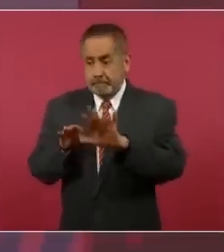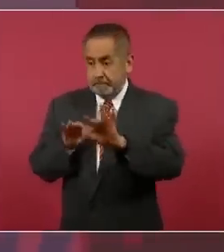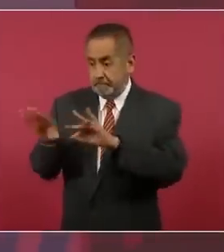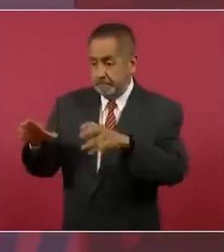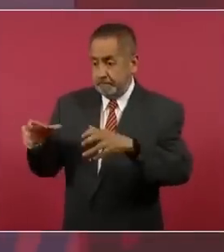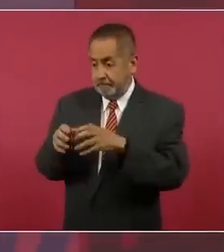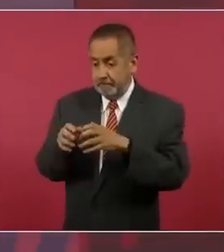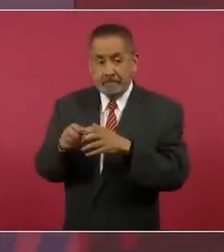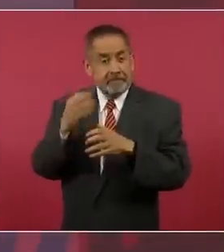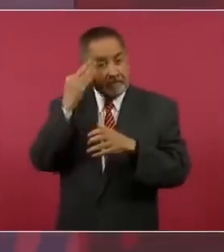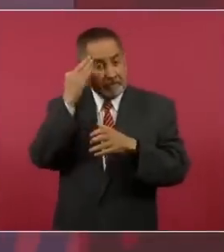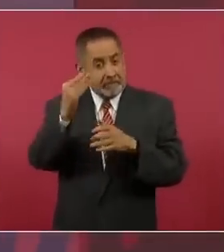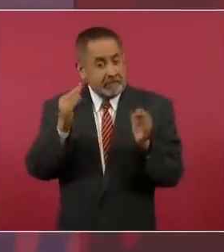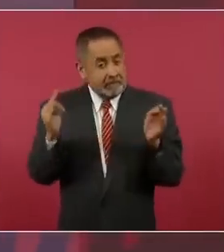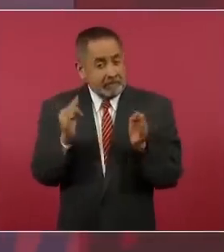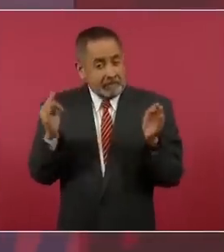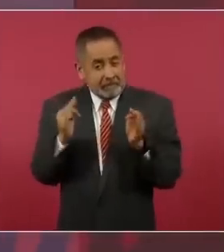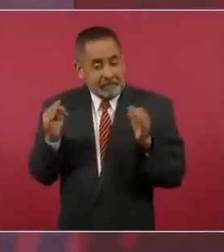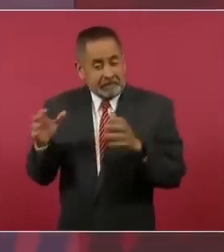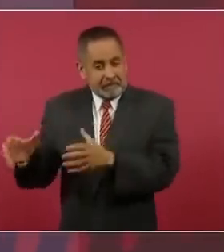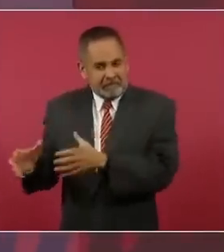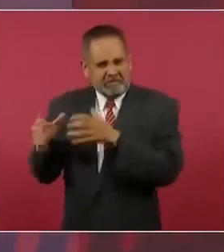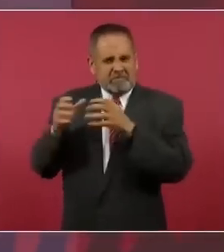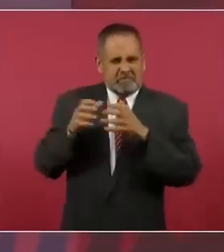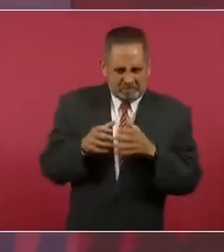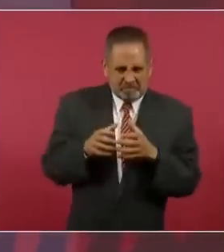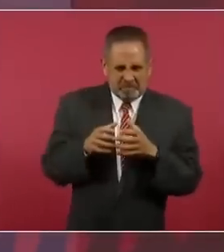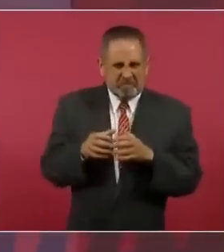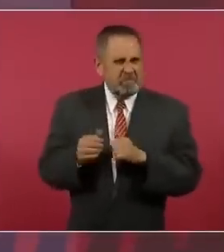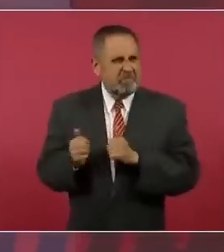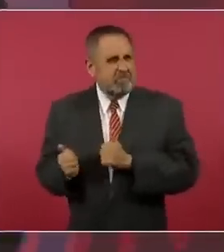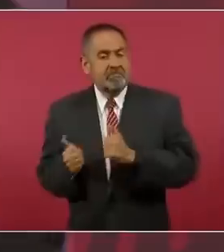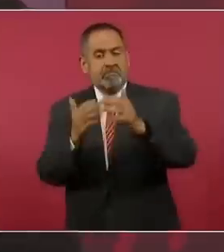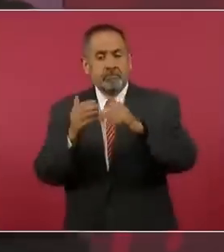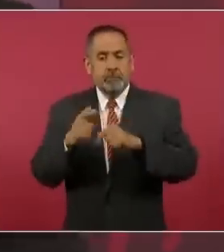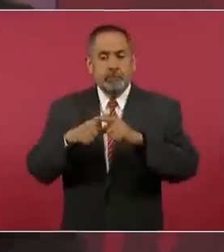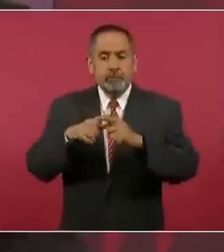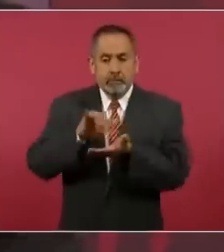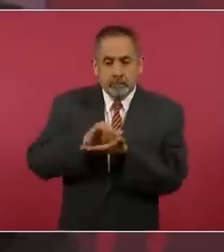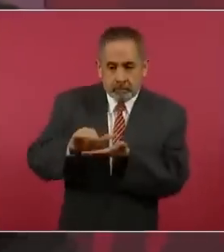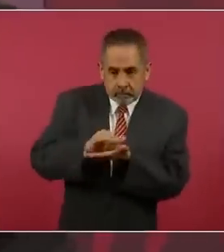de frío a Nueva York, a Washington,